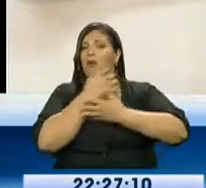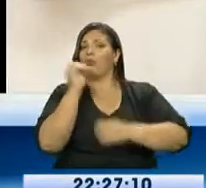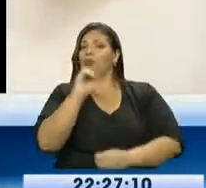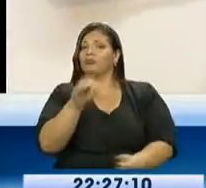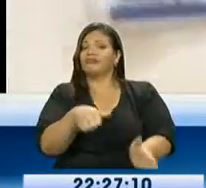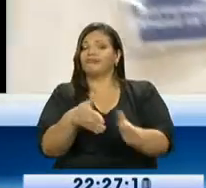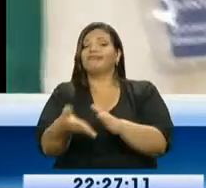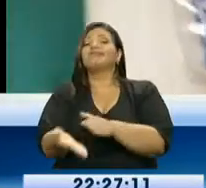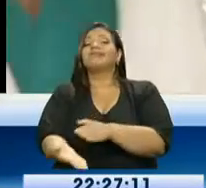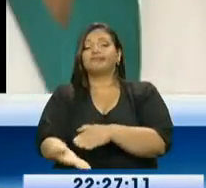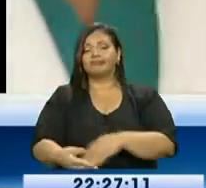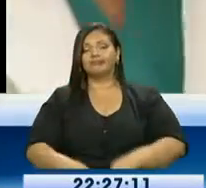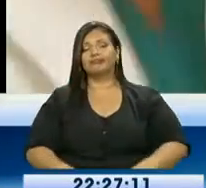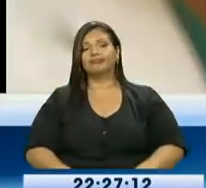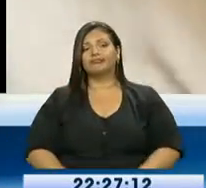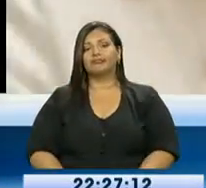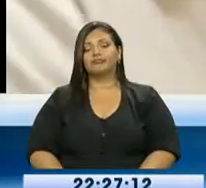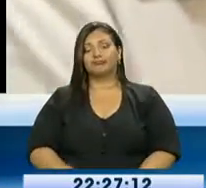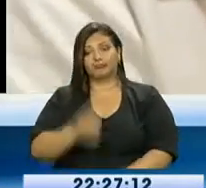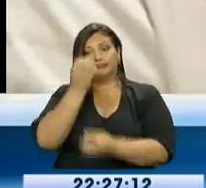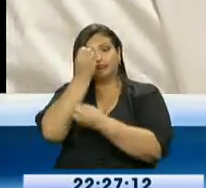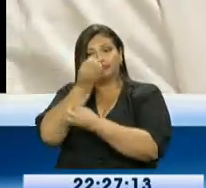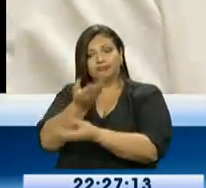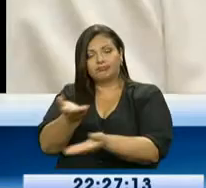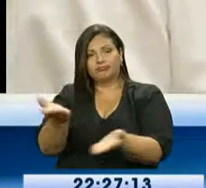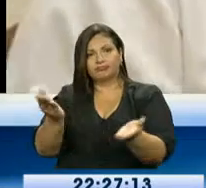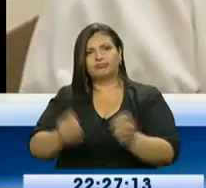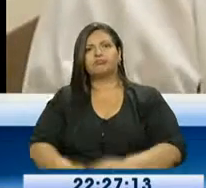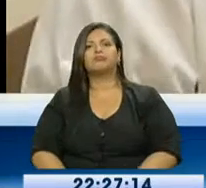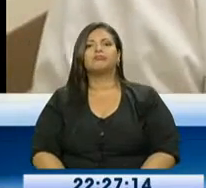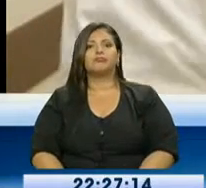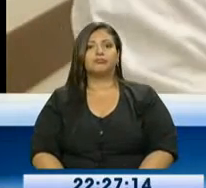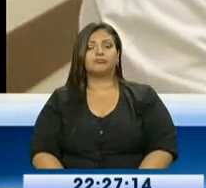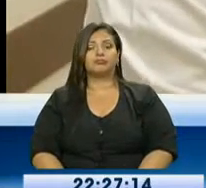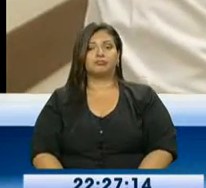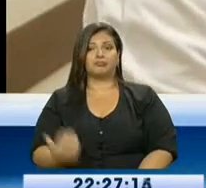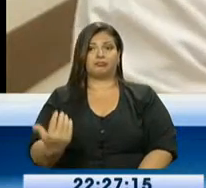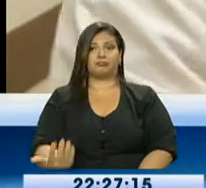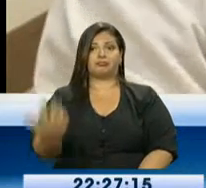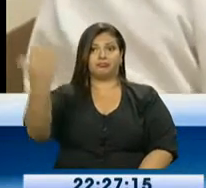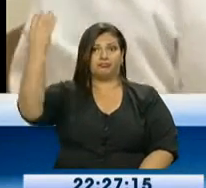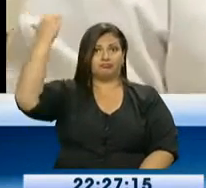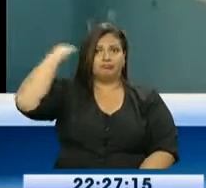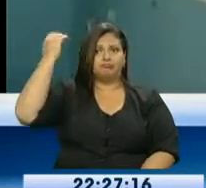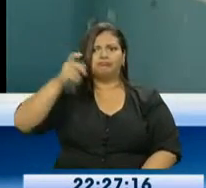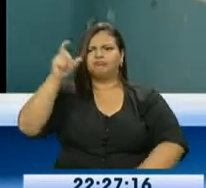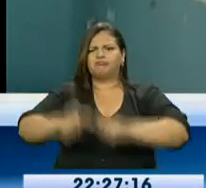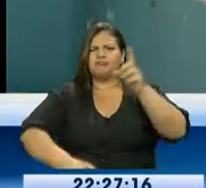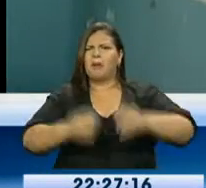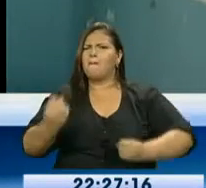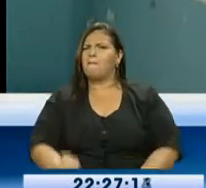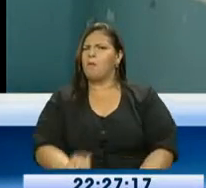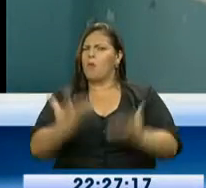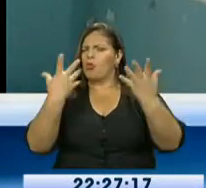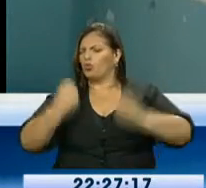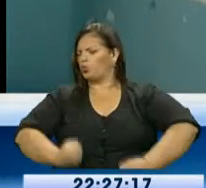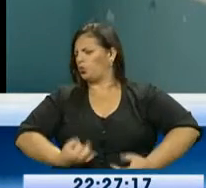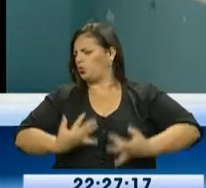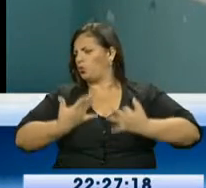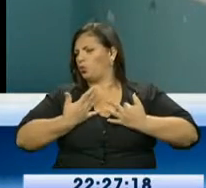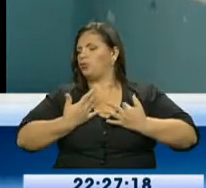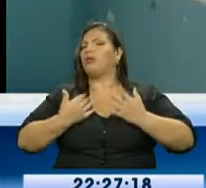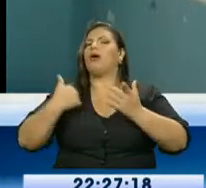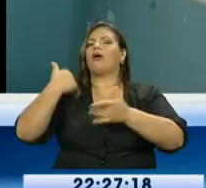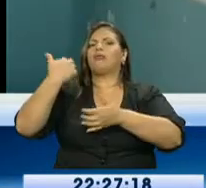esto. Dice que si bien han disminuido las cifras de personas con quemaduras o lesiones en el mes de diciembre,